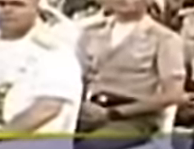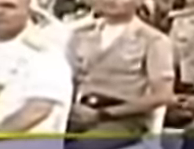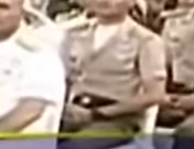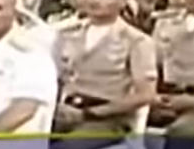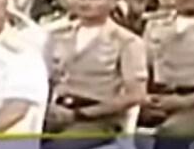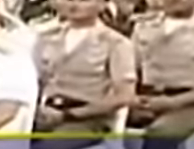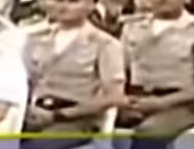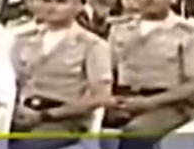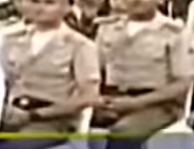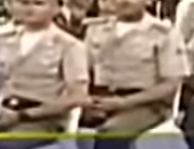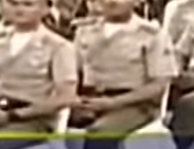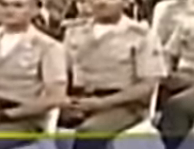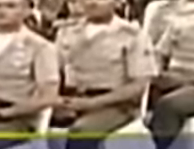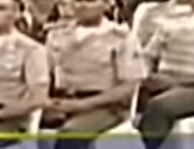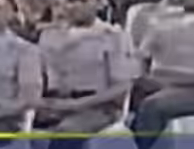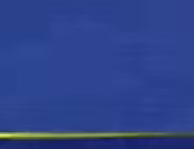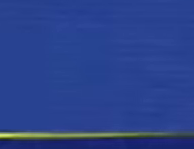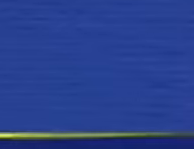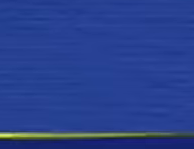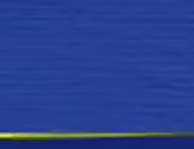transnacionales, mucho dinero.